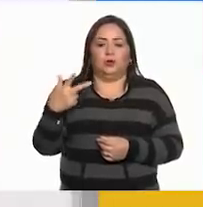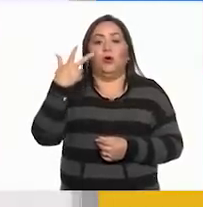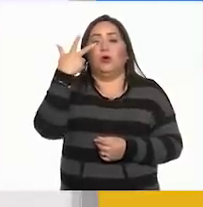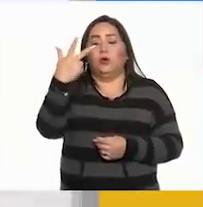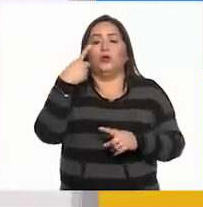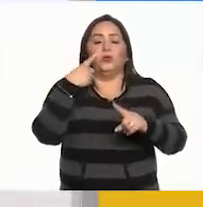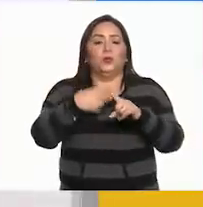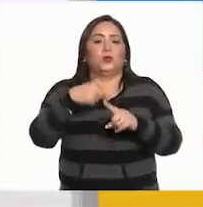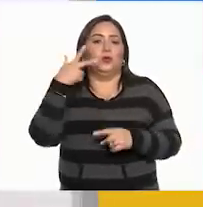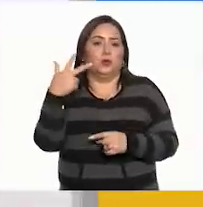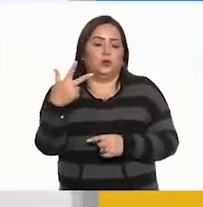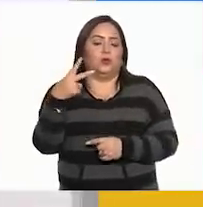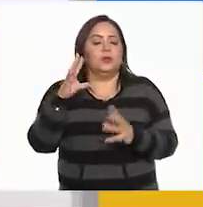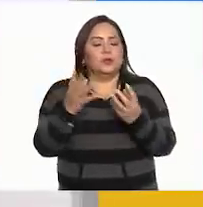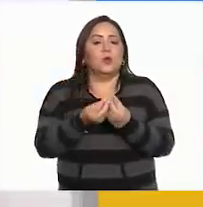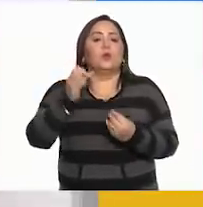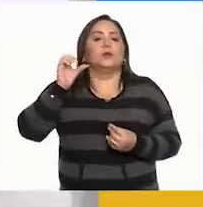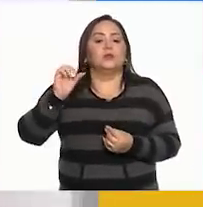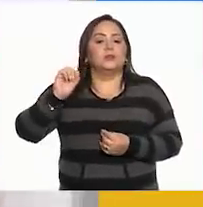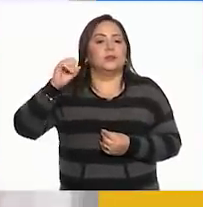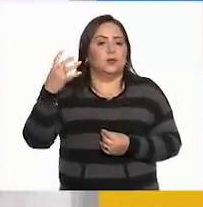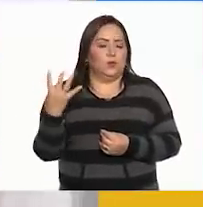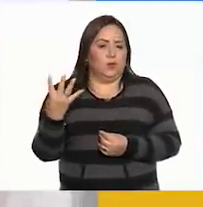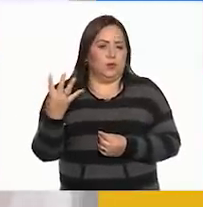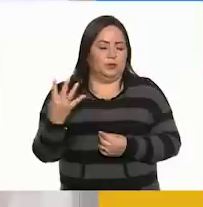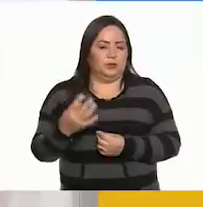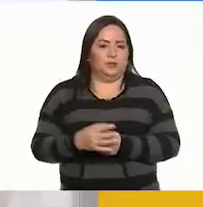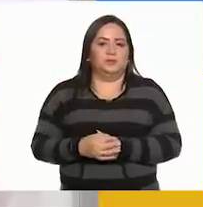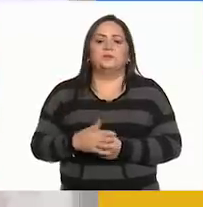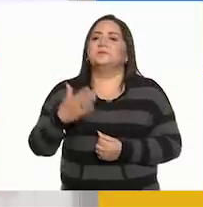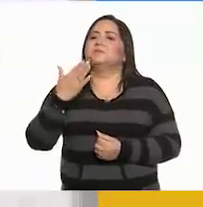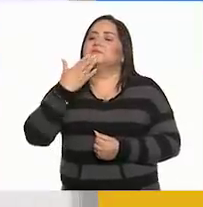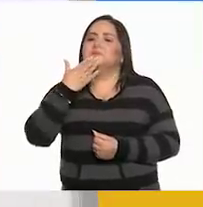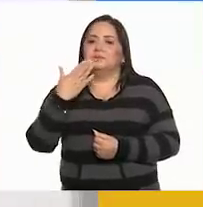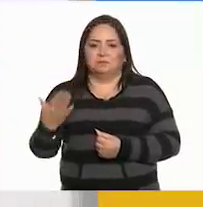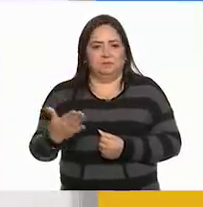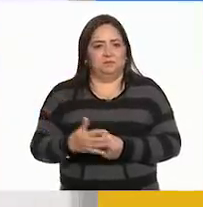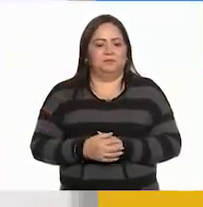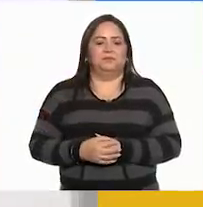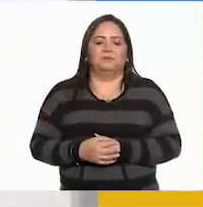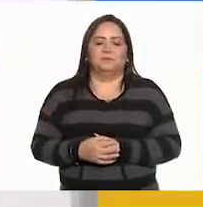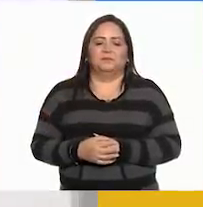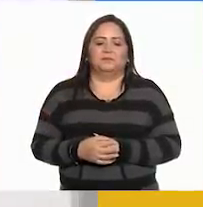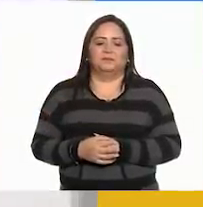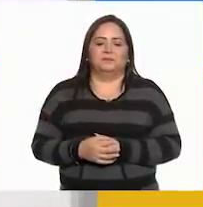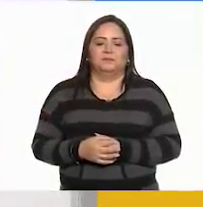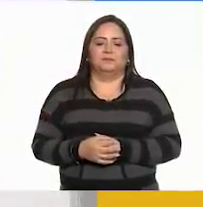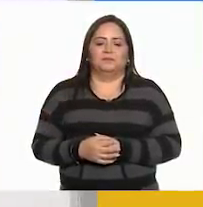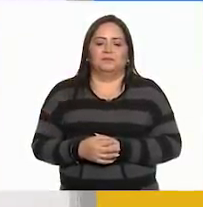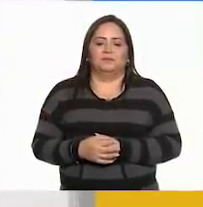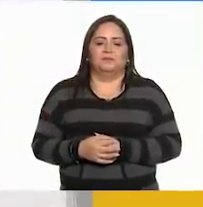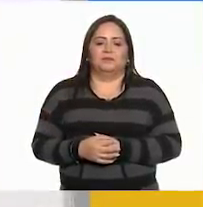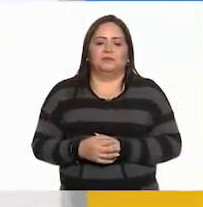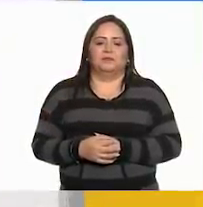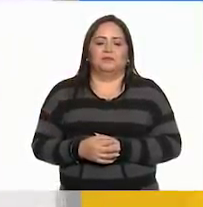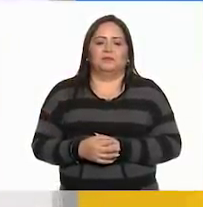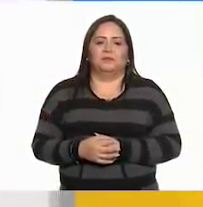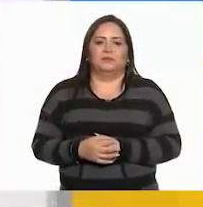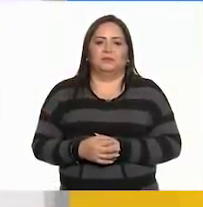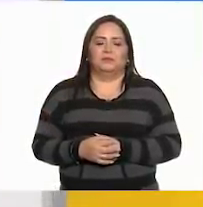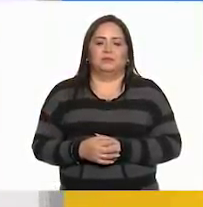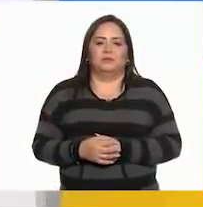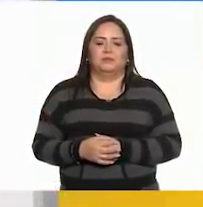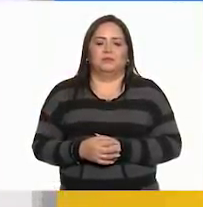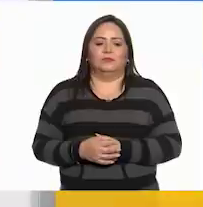1, 2, 3, 4, 5, 6, 7, 8. 8 por 8 son 64. Muy bien. ¡Oh! Entonces la siguiente es